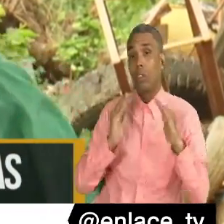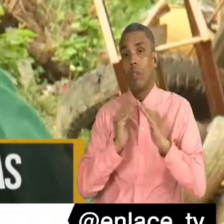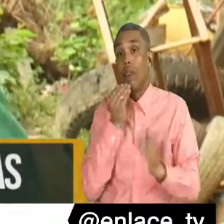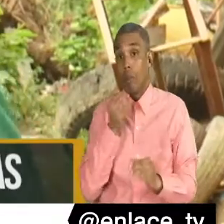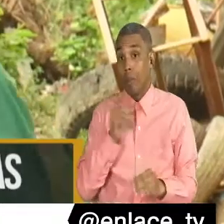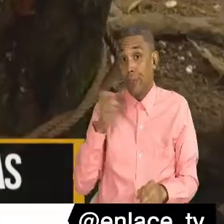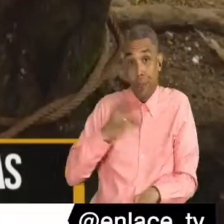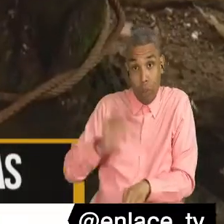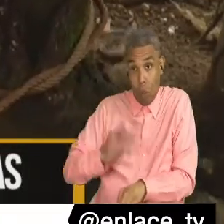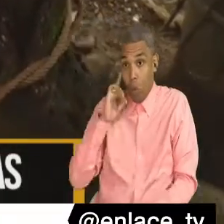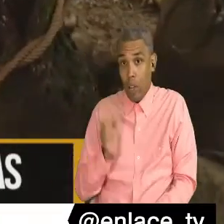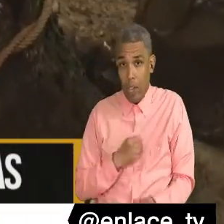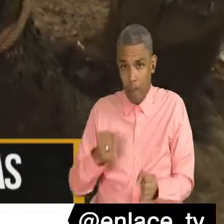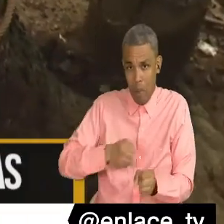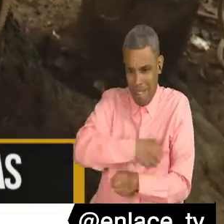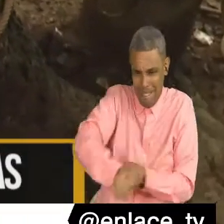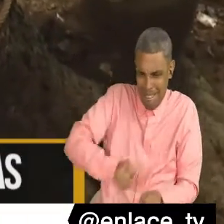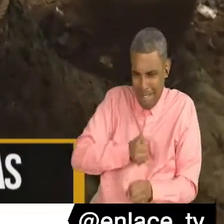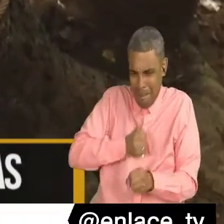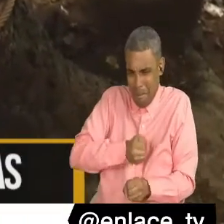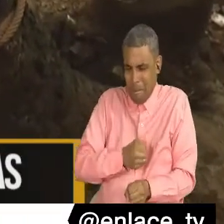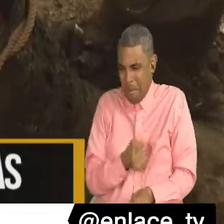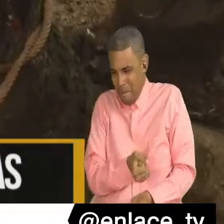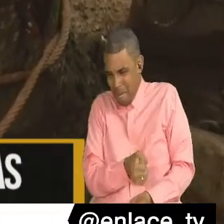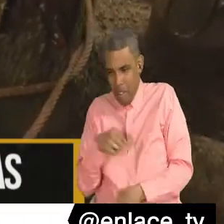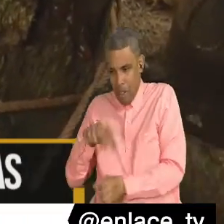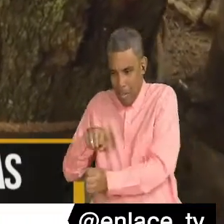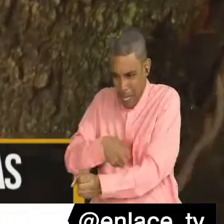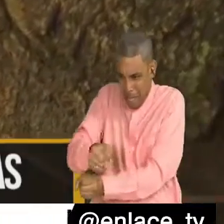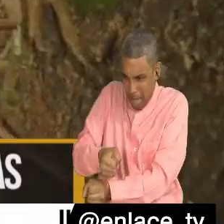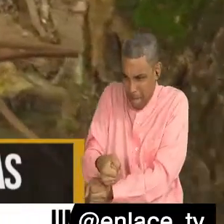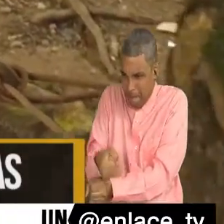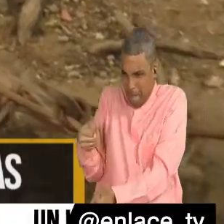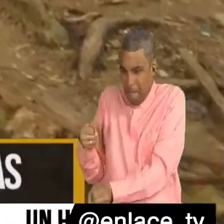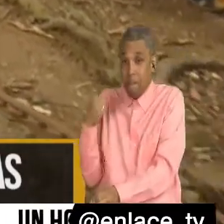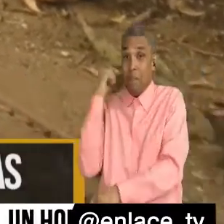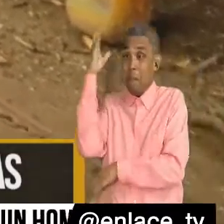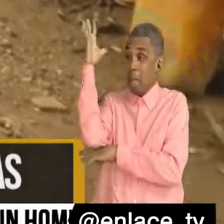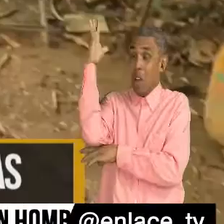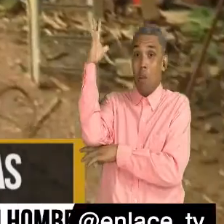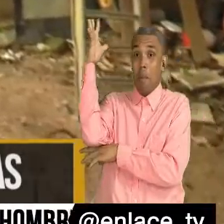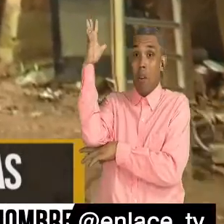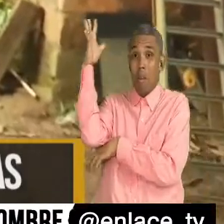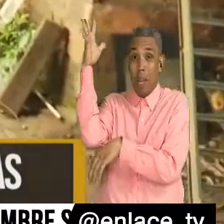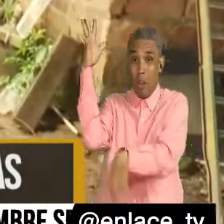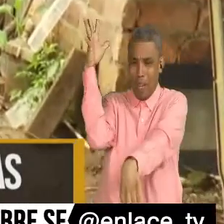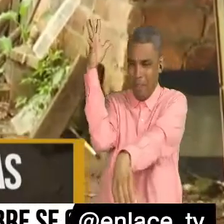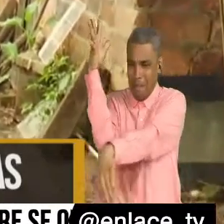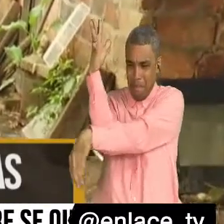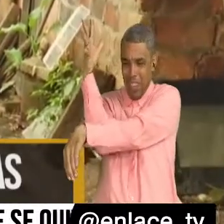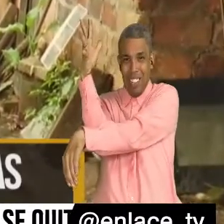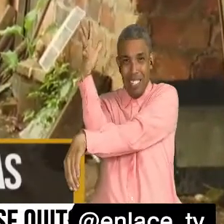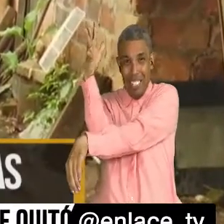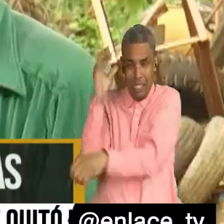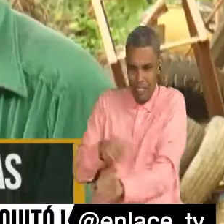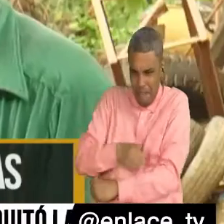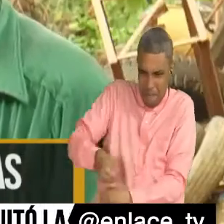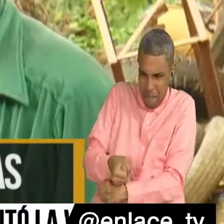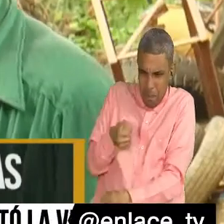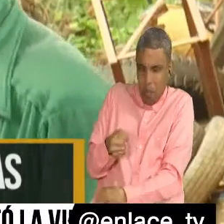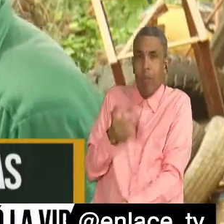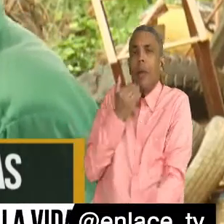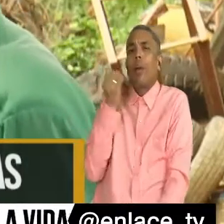de emergencia. La máquina está sostenida por una frágil guaya que está sujeta a este árbol de mango y que amenaza con rodar por el terreno erosionado. Se va la máquina para